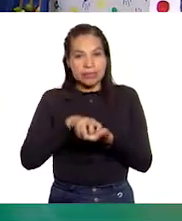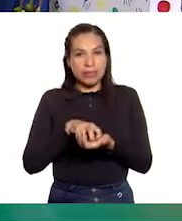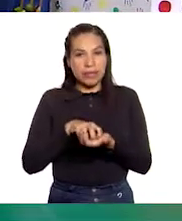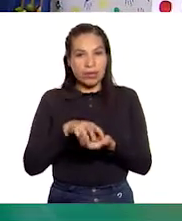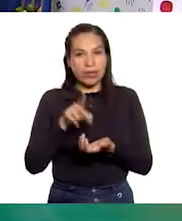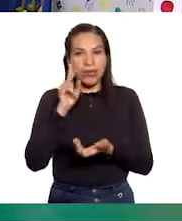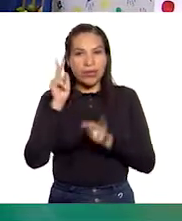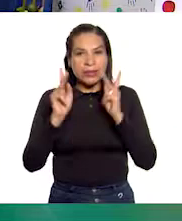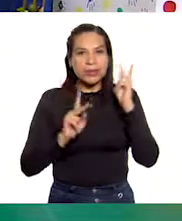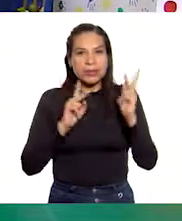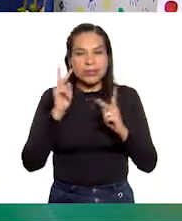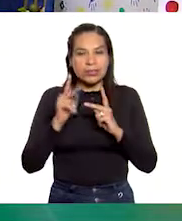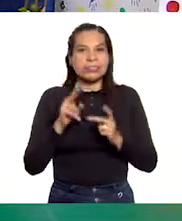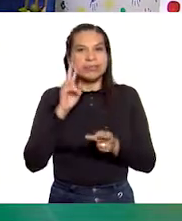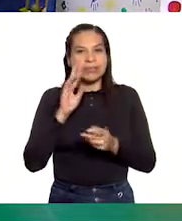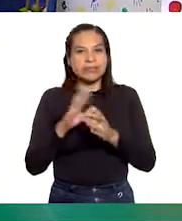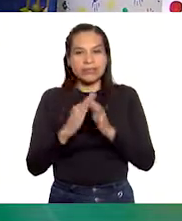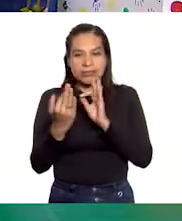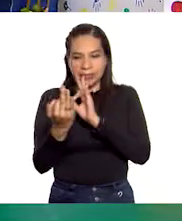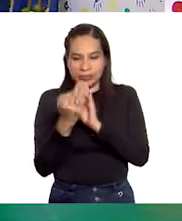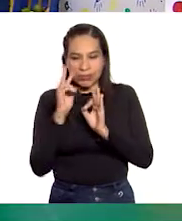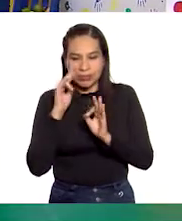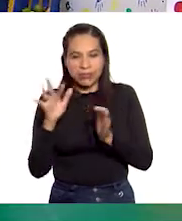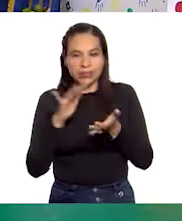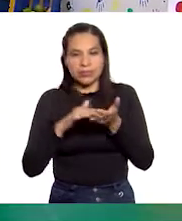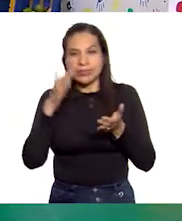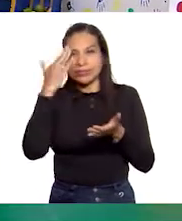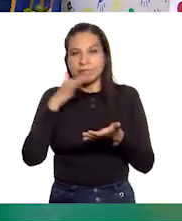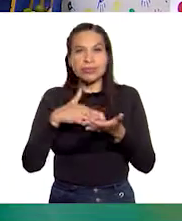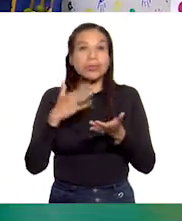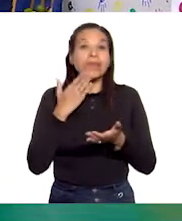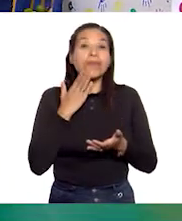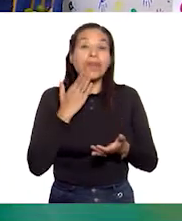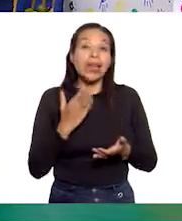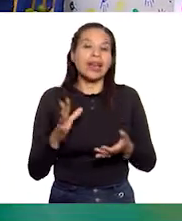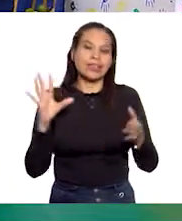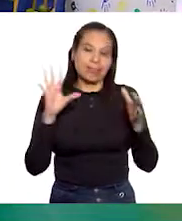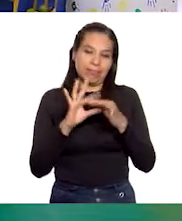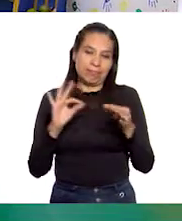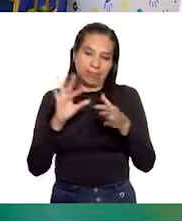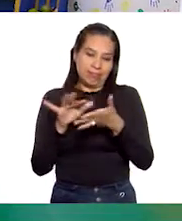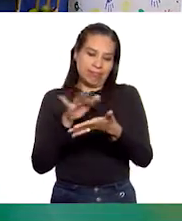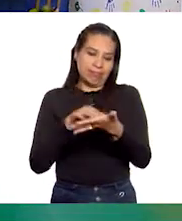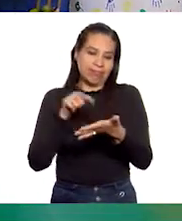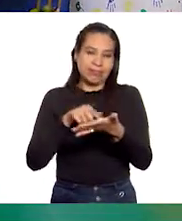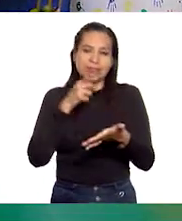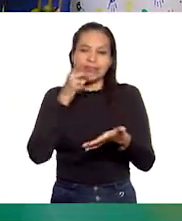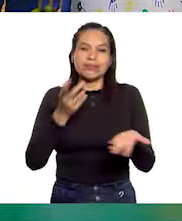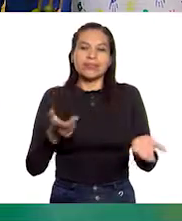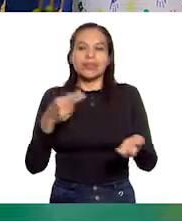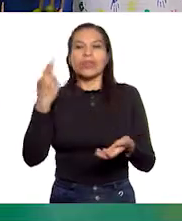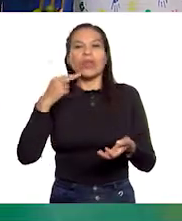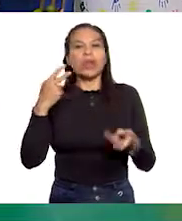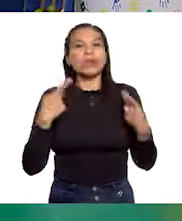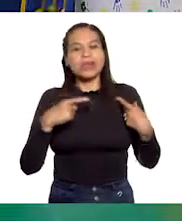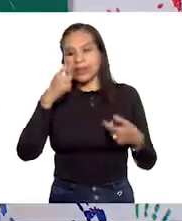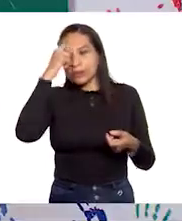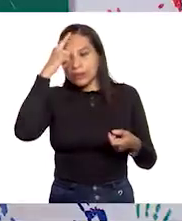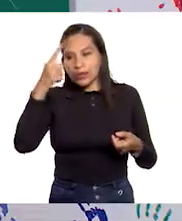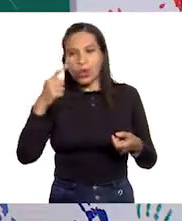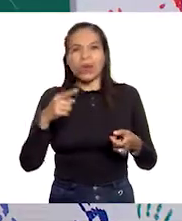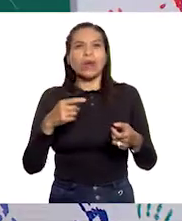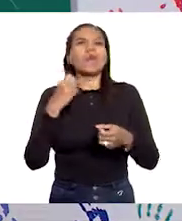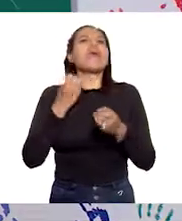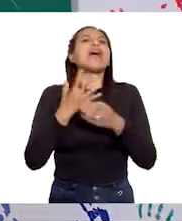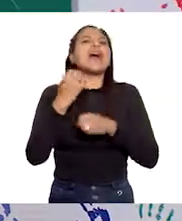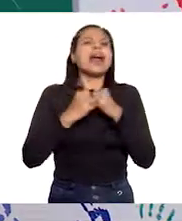ya cuando visitas, sí te puedes acercar y si ya sabes leer muy bien, puedes leer todo lo que dice ahí. El nombre del autor, en qué